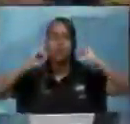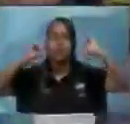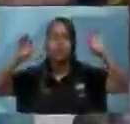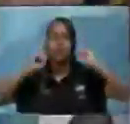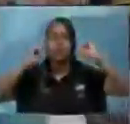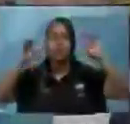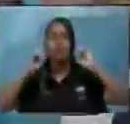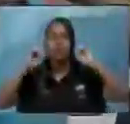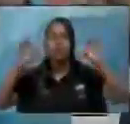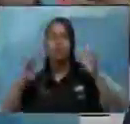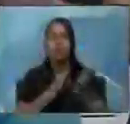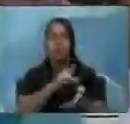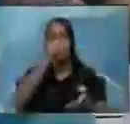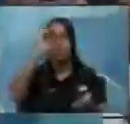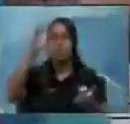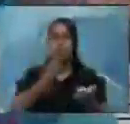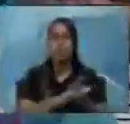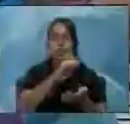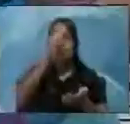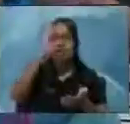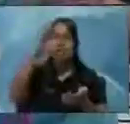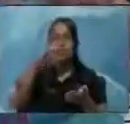bendiga dior